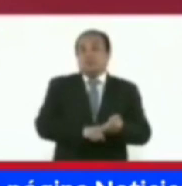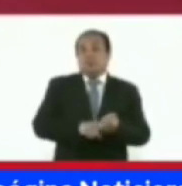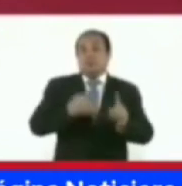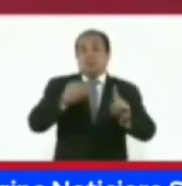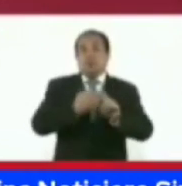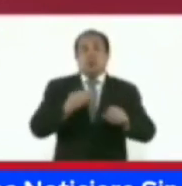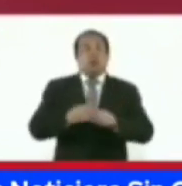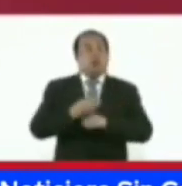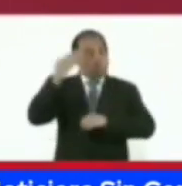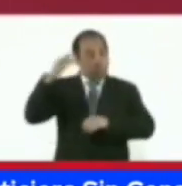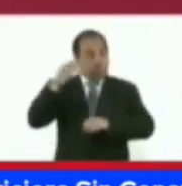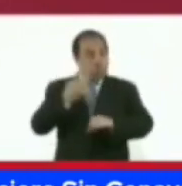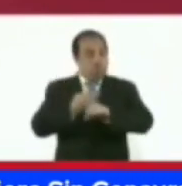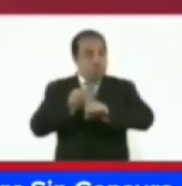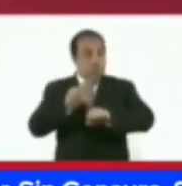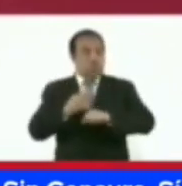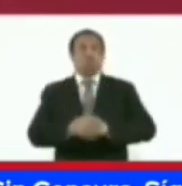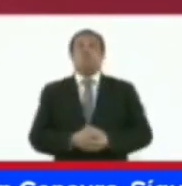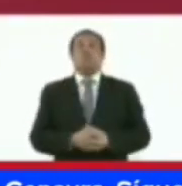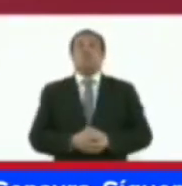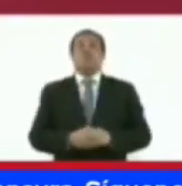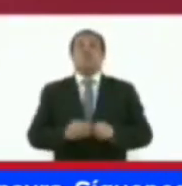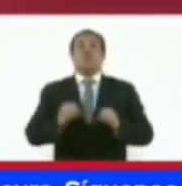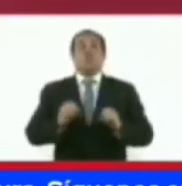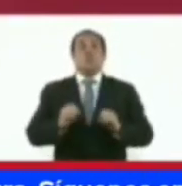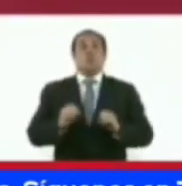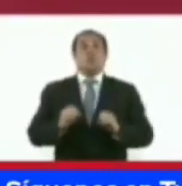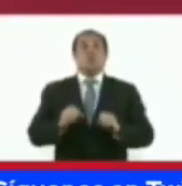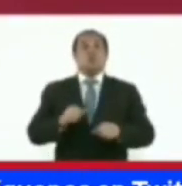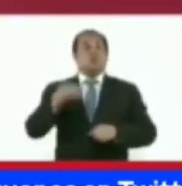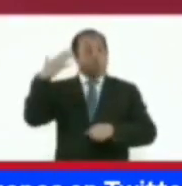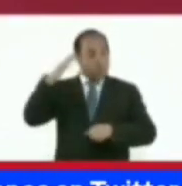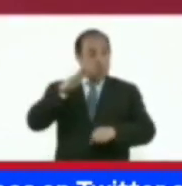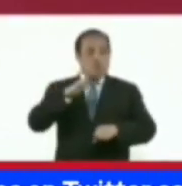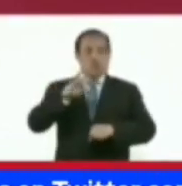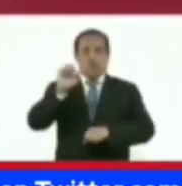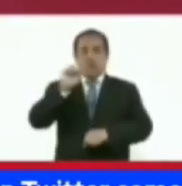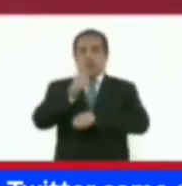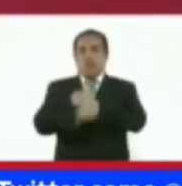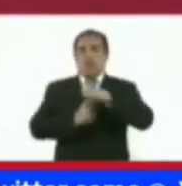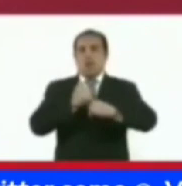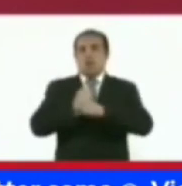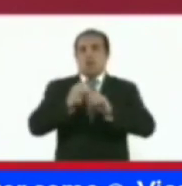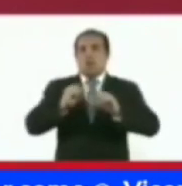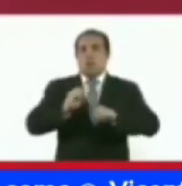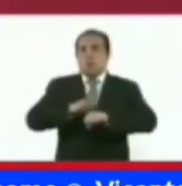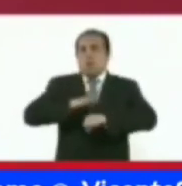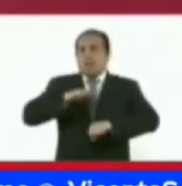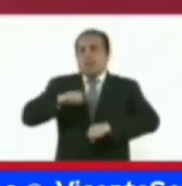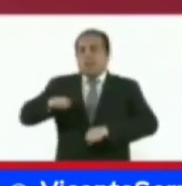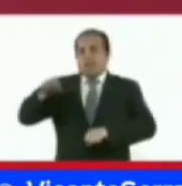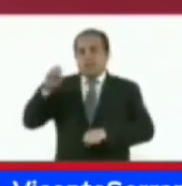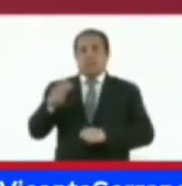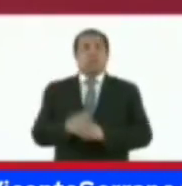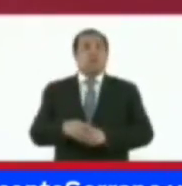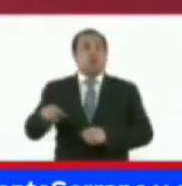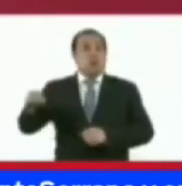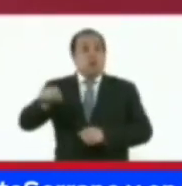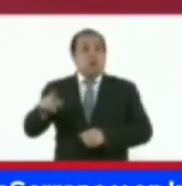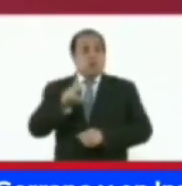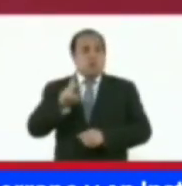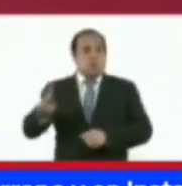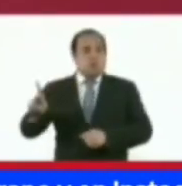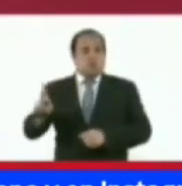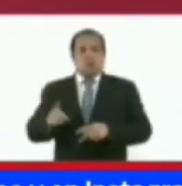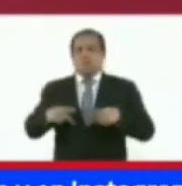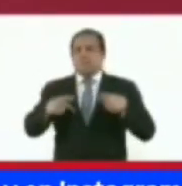para adultos mayores o para adultos de 60 años y más, que es justamente la población más vulnerable. Y se